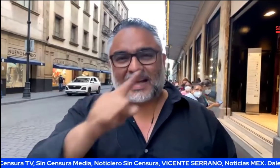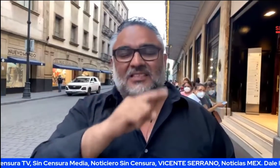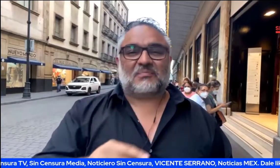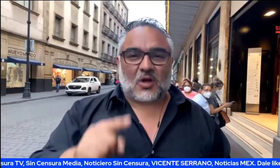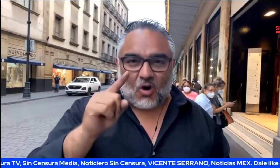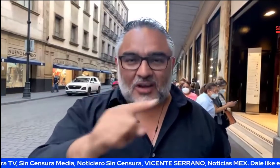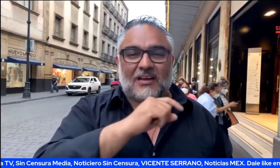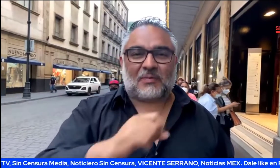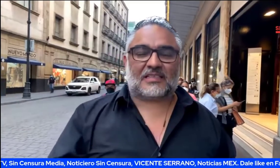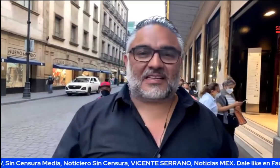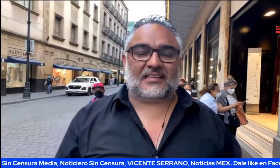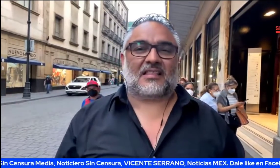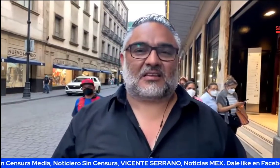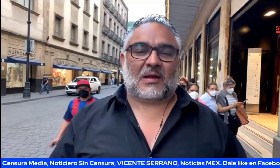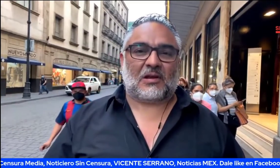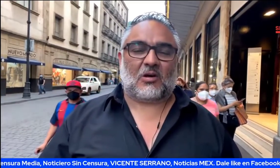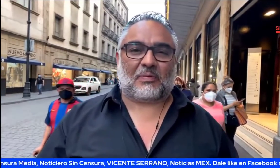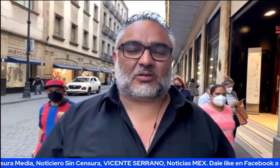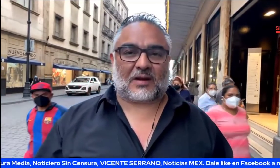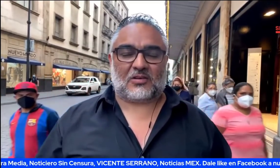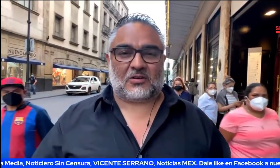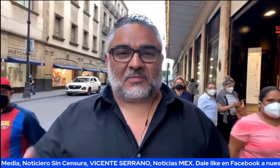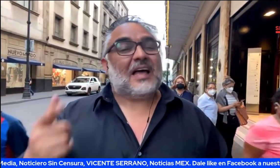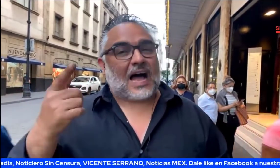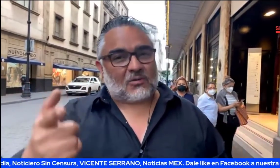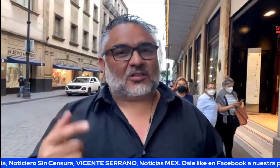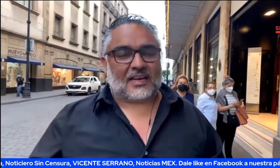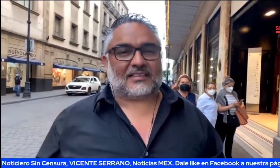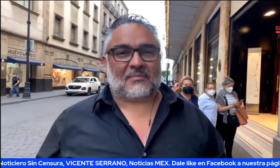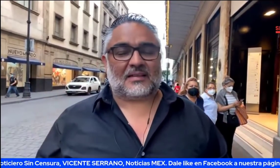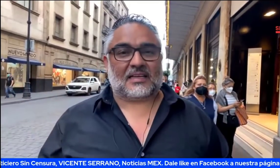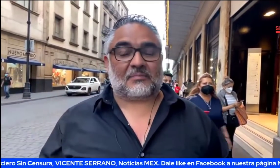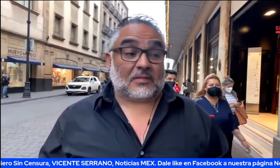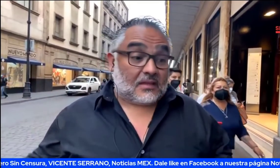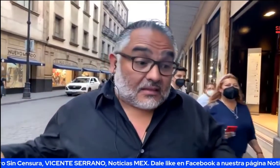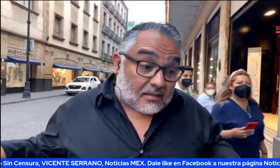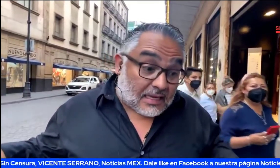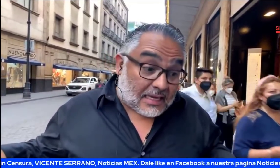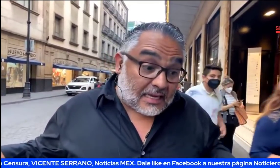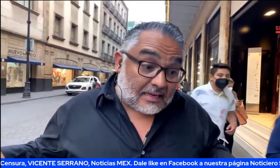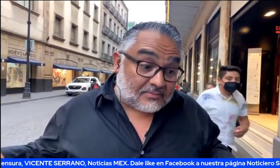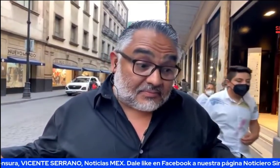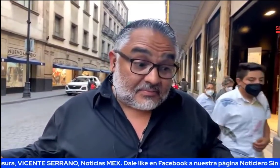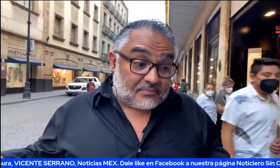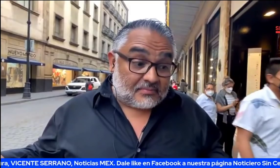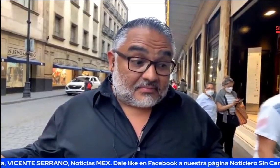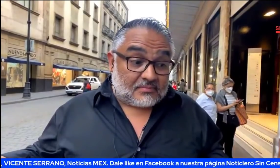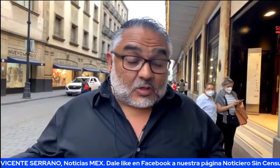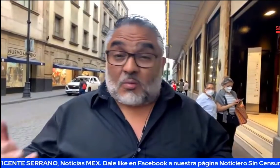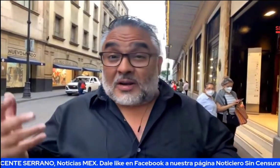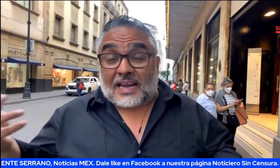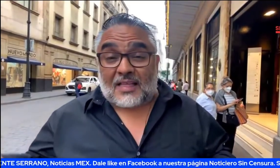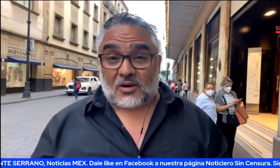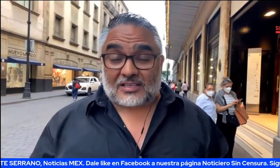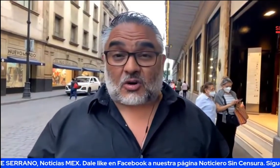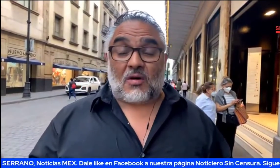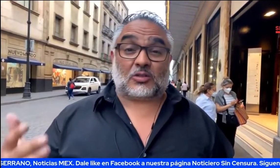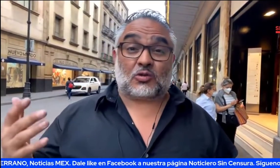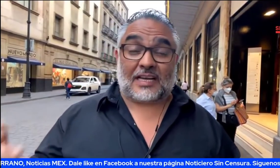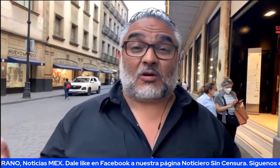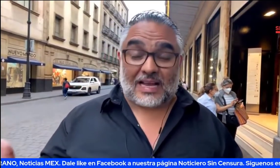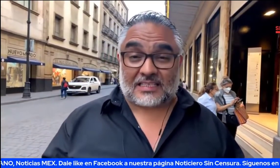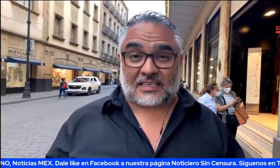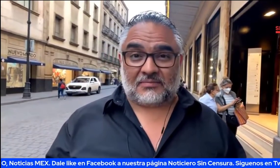Es más, hoy el presidente Andrés Manuel López Obrador habló directamente de comunicadoras